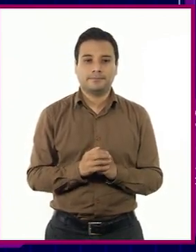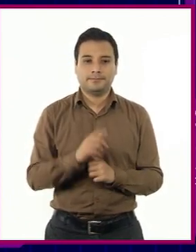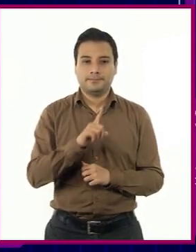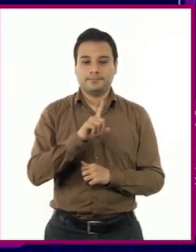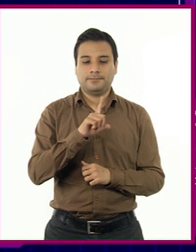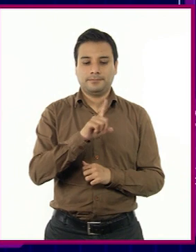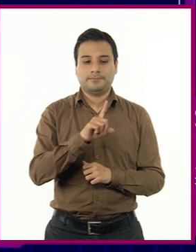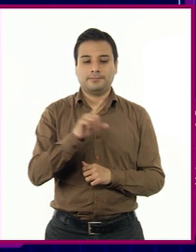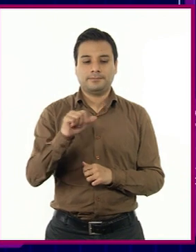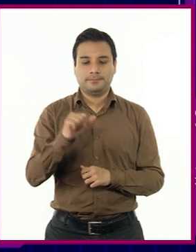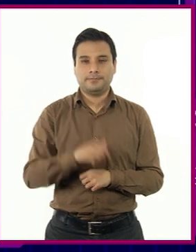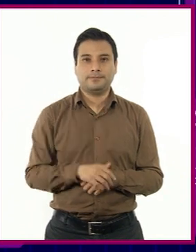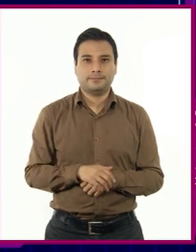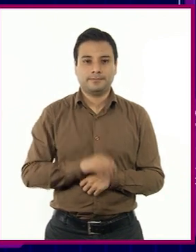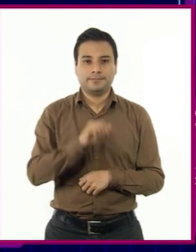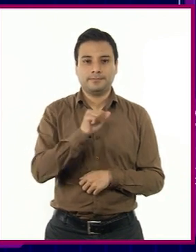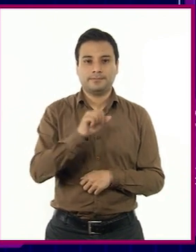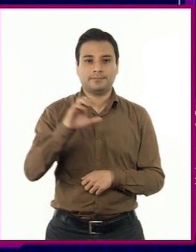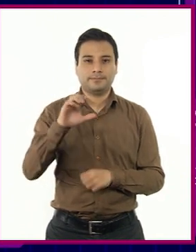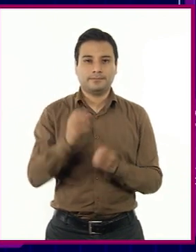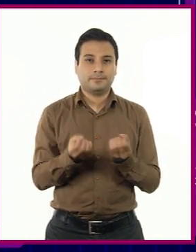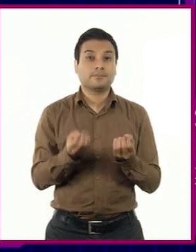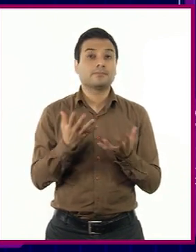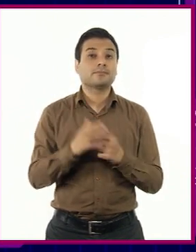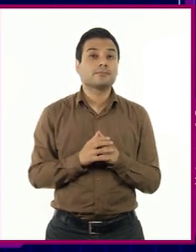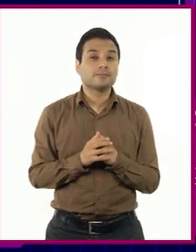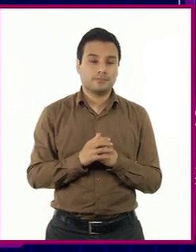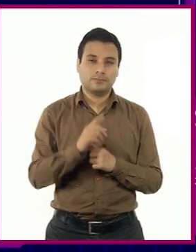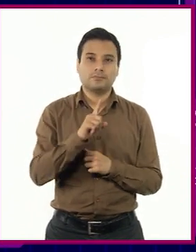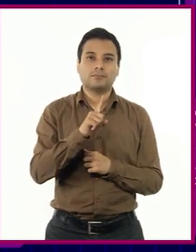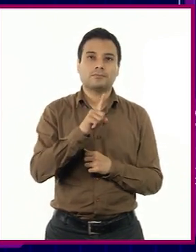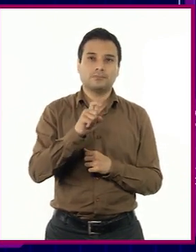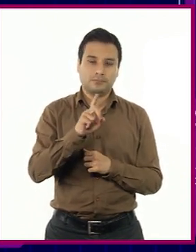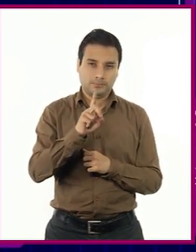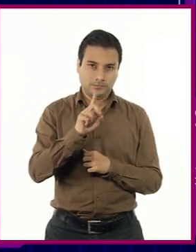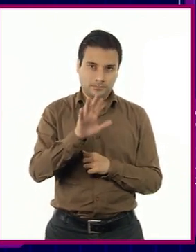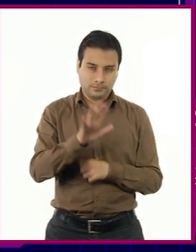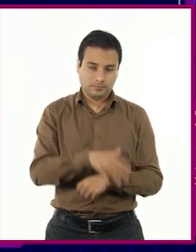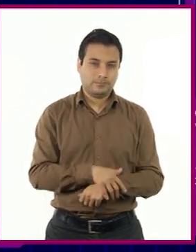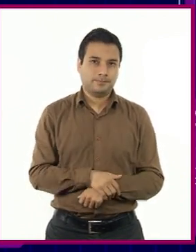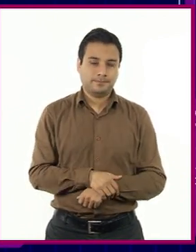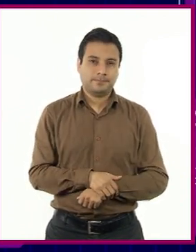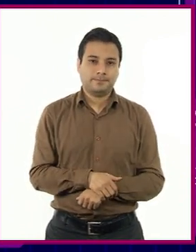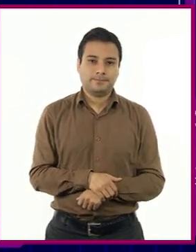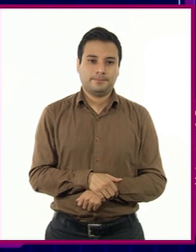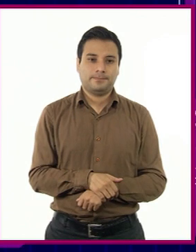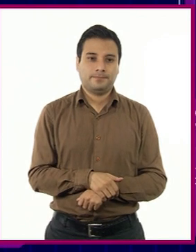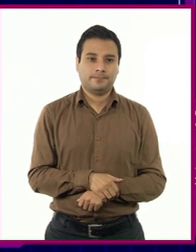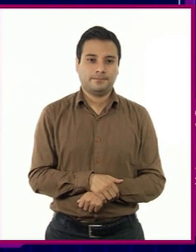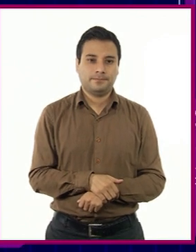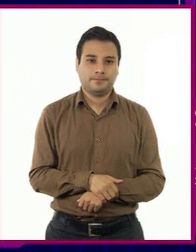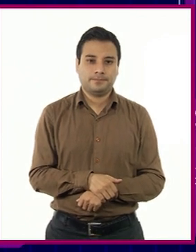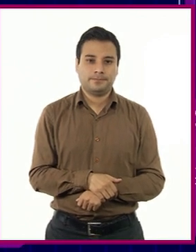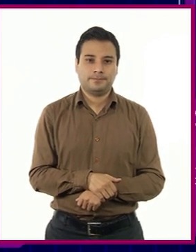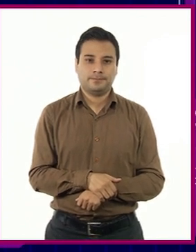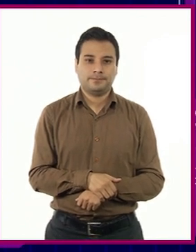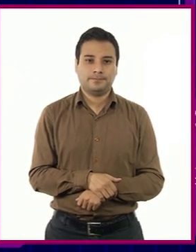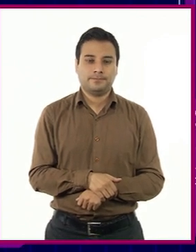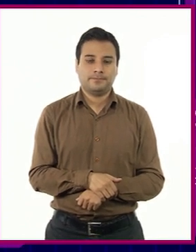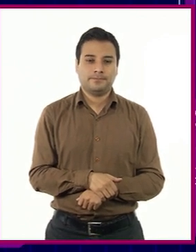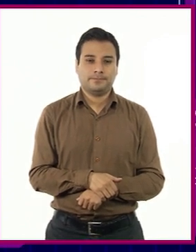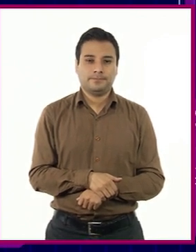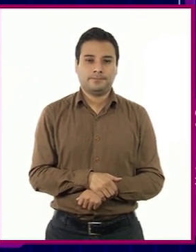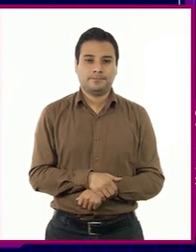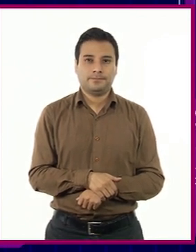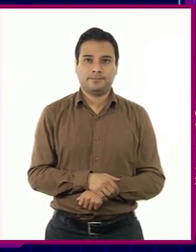LA y AC serán también de 135 grados. A su vez, el ángulo formado por los